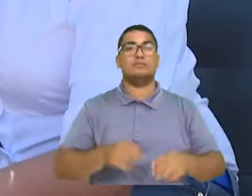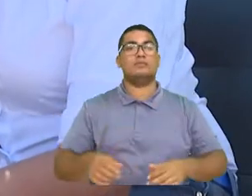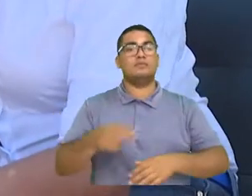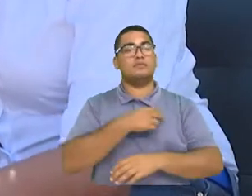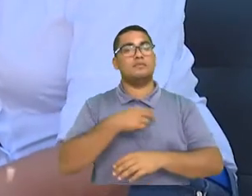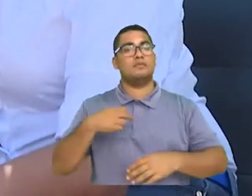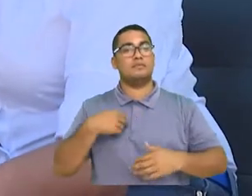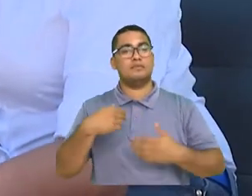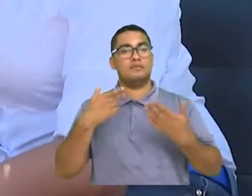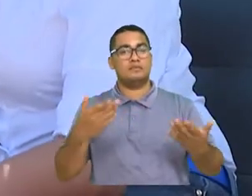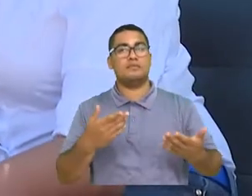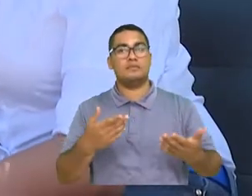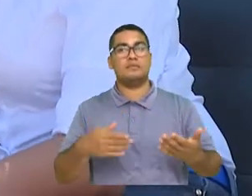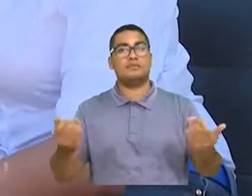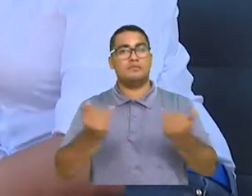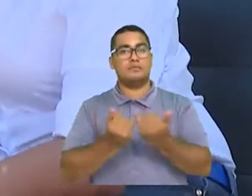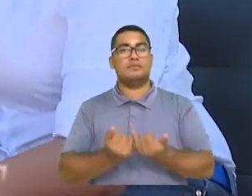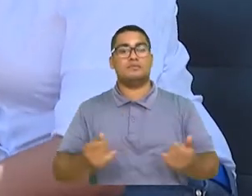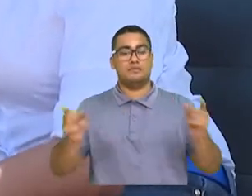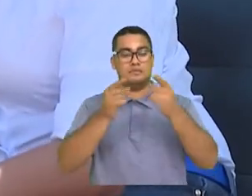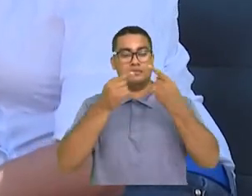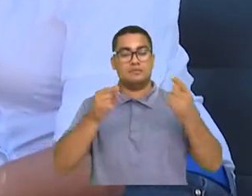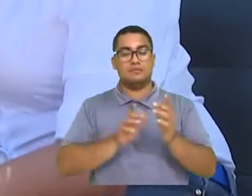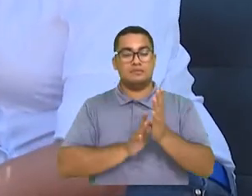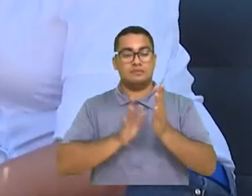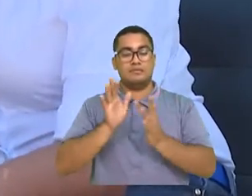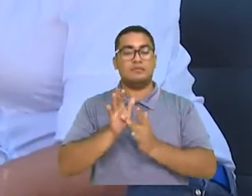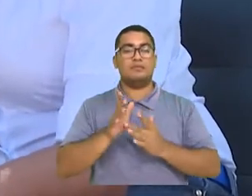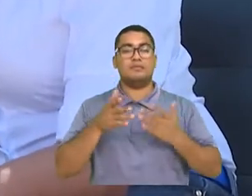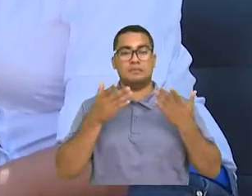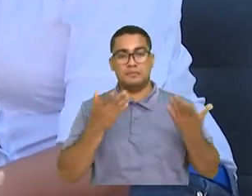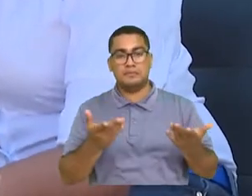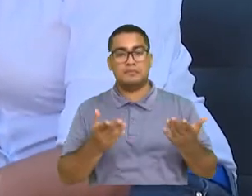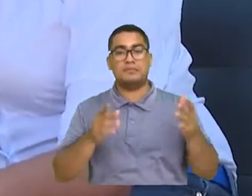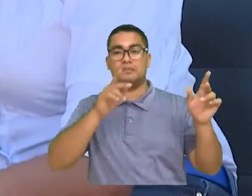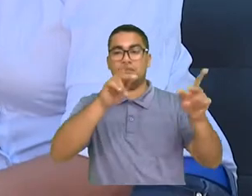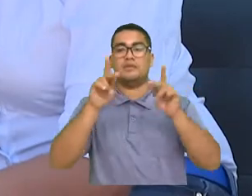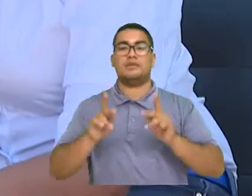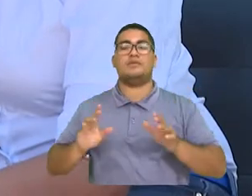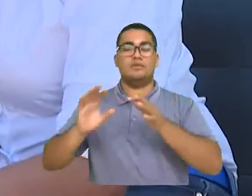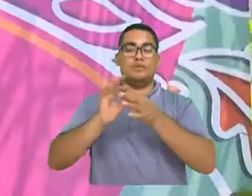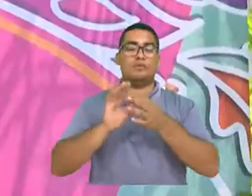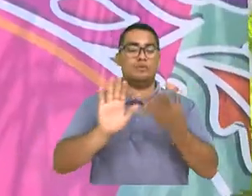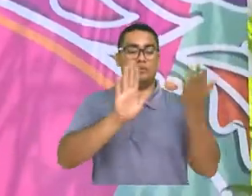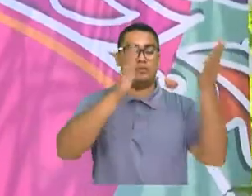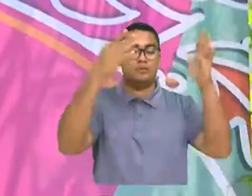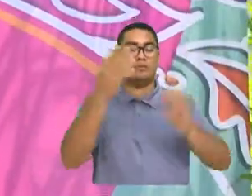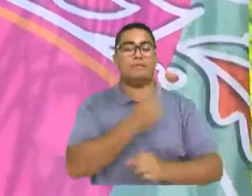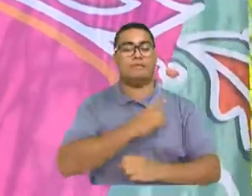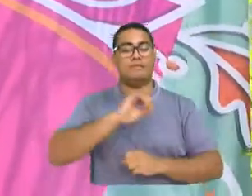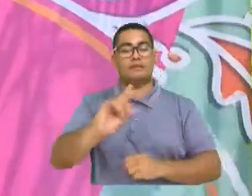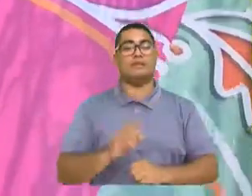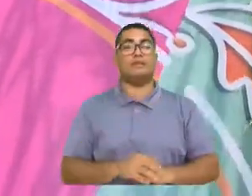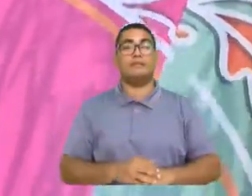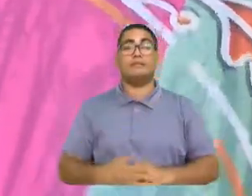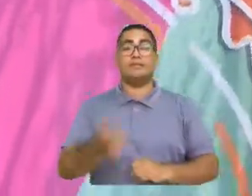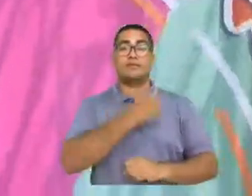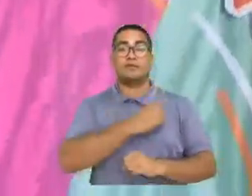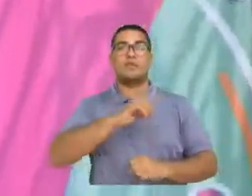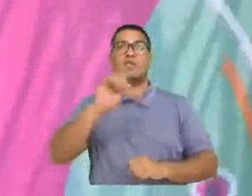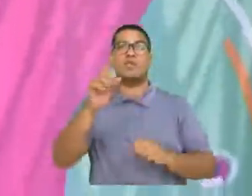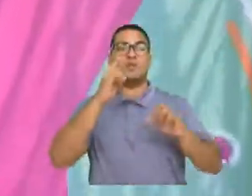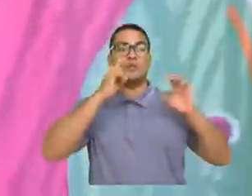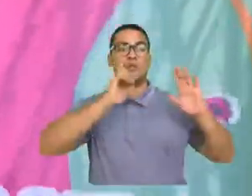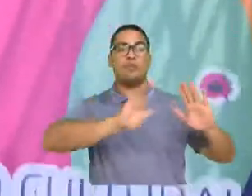talleres departamentales de música cristiana para que juntos y juntas podamos alabar a nuestro Creador. Dios está protegiendo a